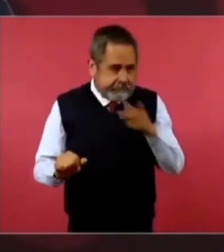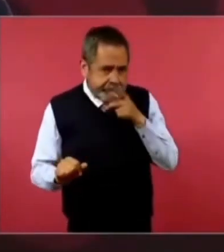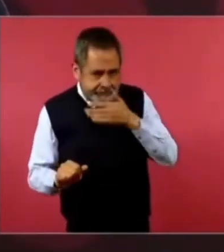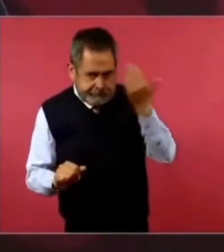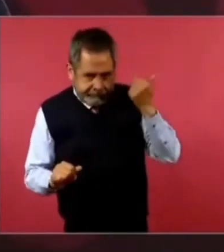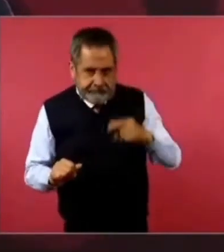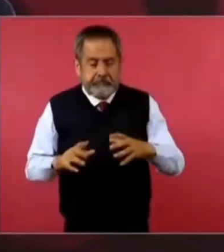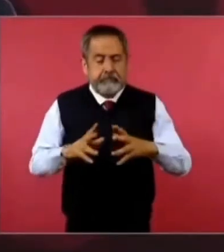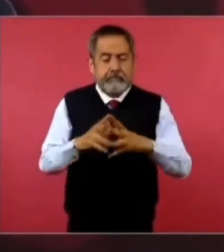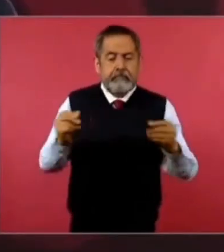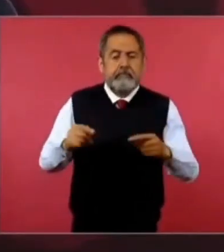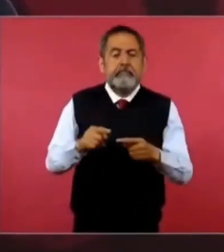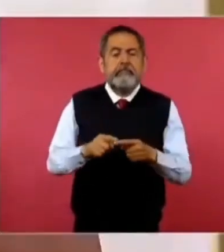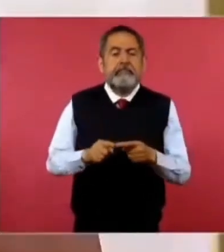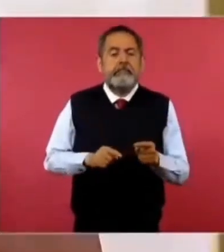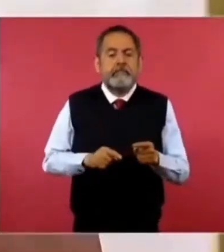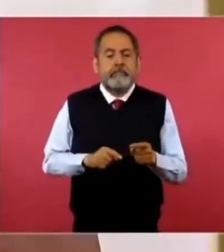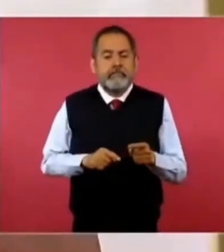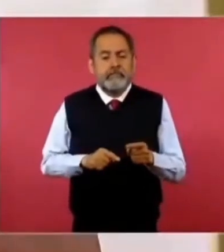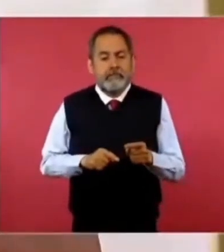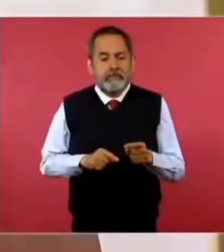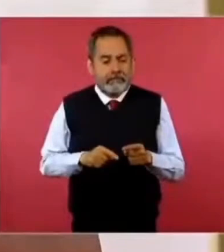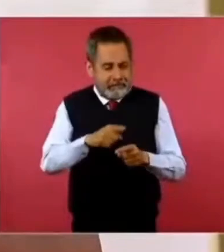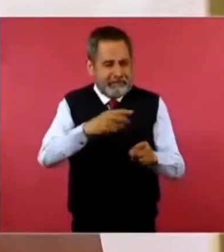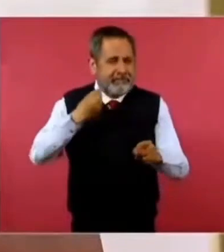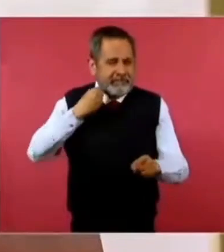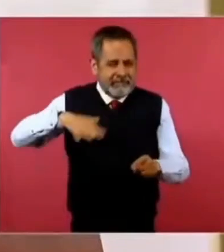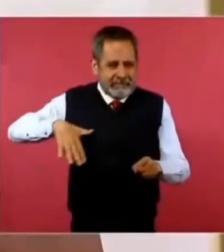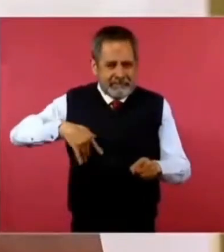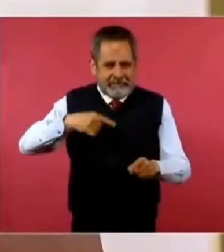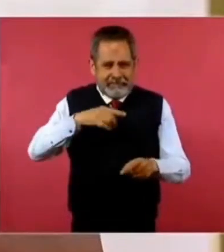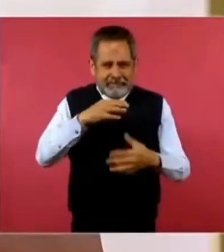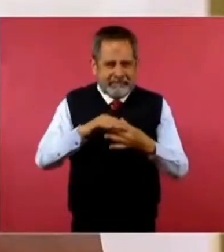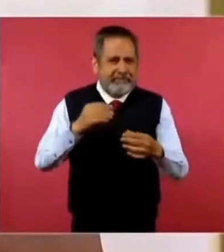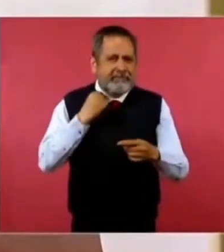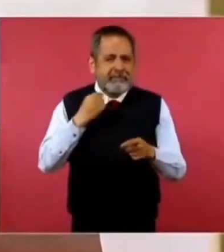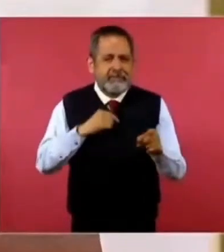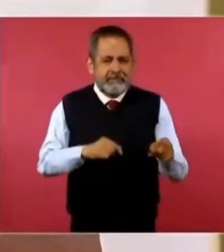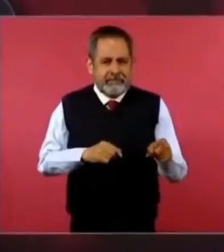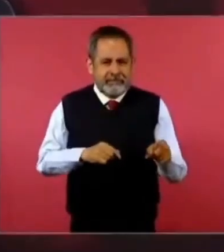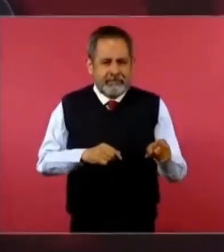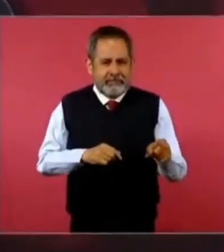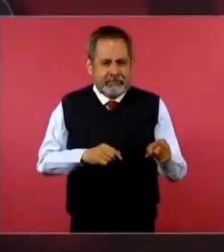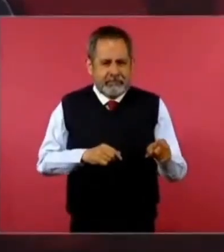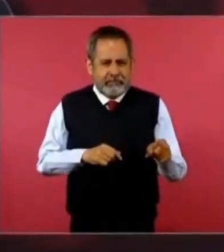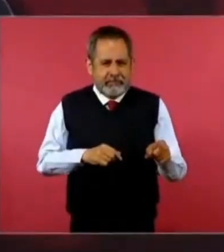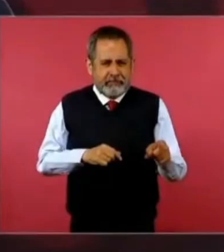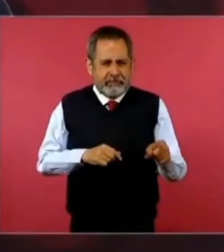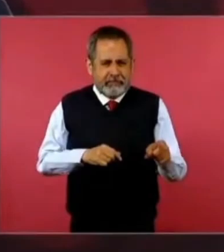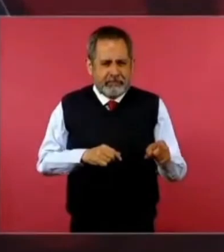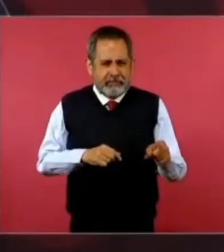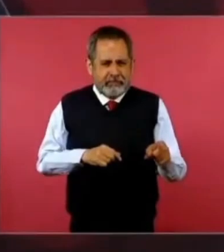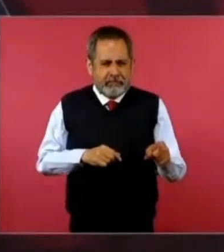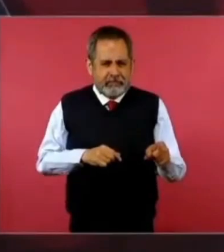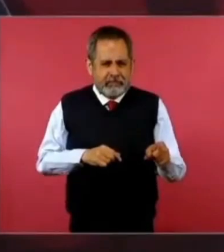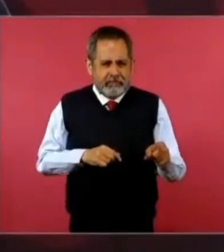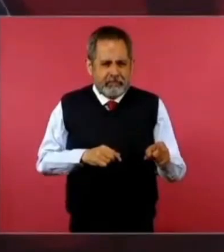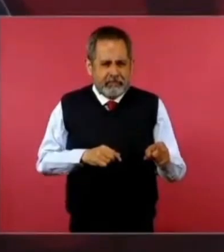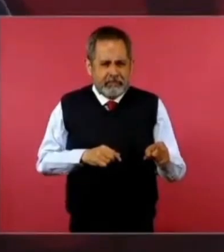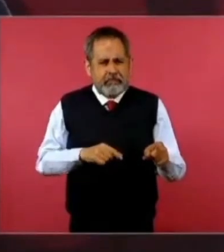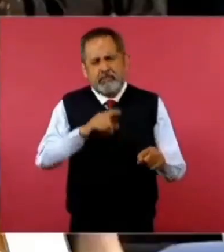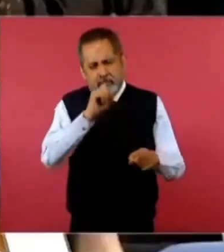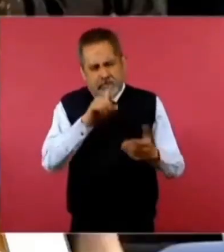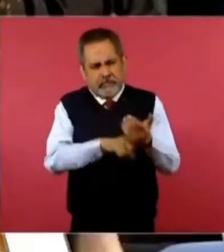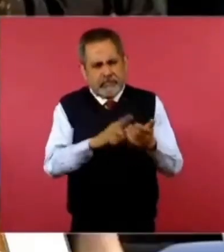los abogados, el que mencionaste. ¿Del Centro PRO? Sí, también